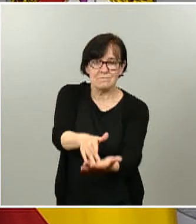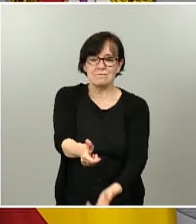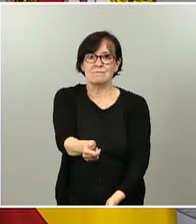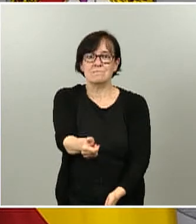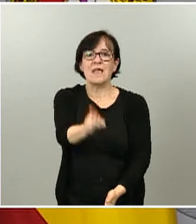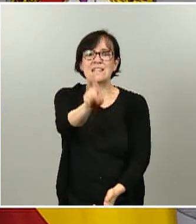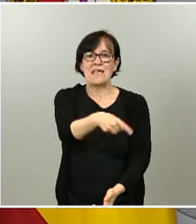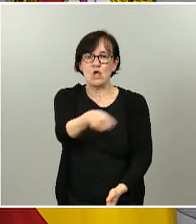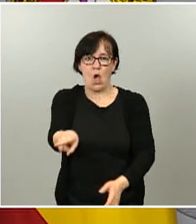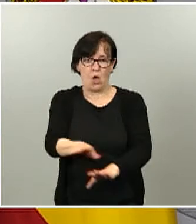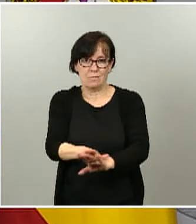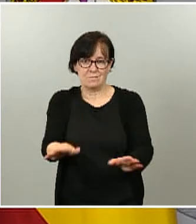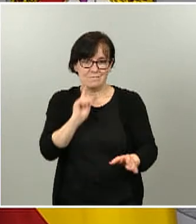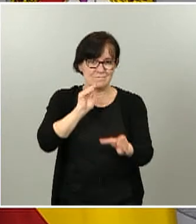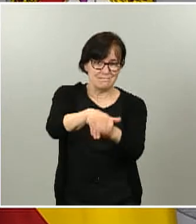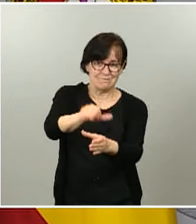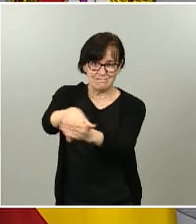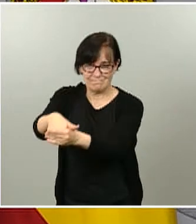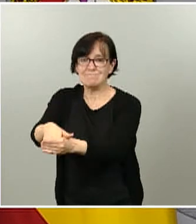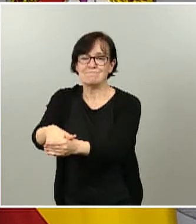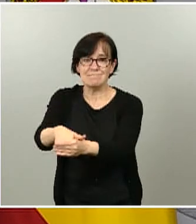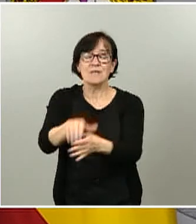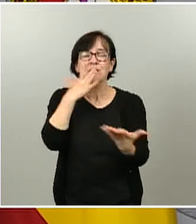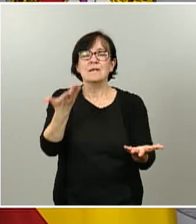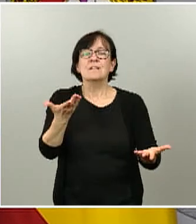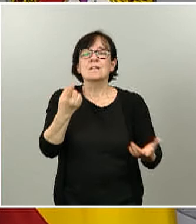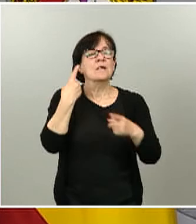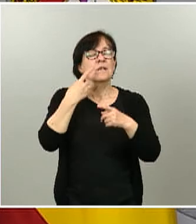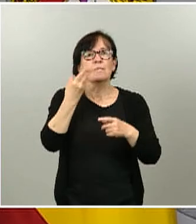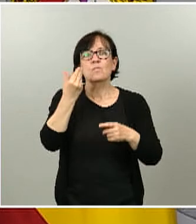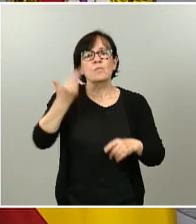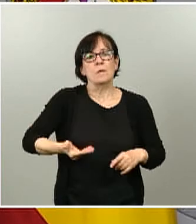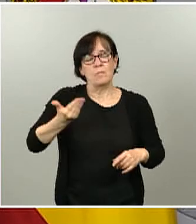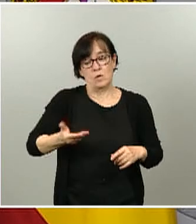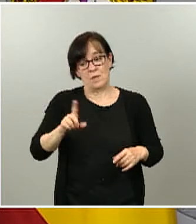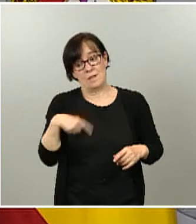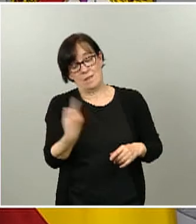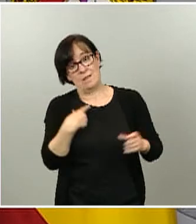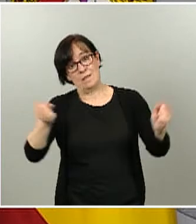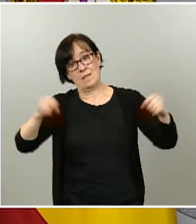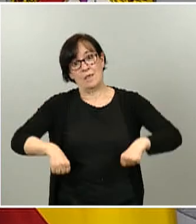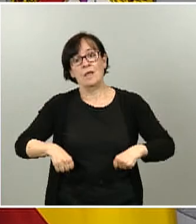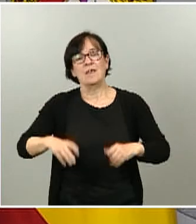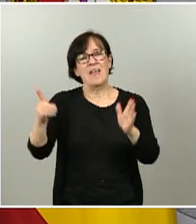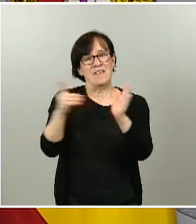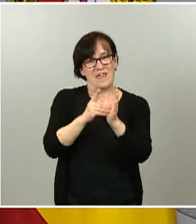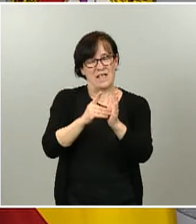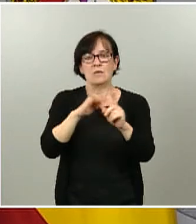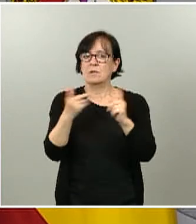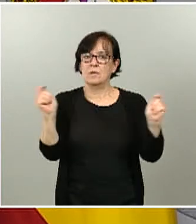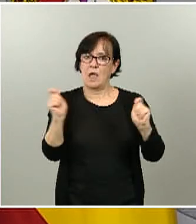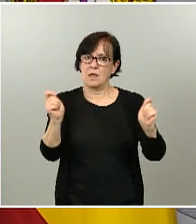los diferentes botones. Es muy importante aprobar para este país el decreto del estado de alarma. Es extraordinariamente